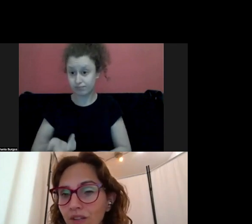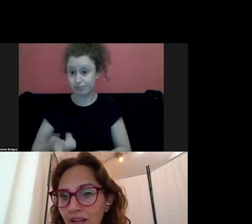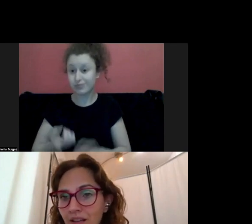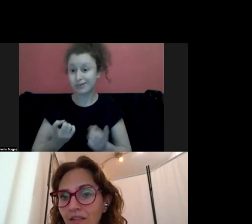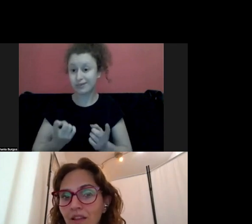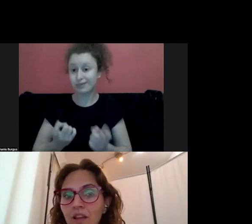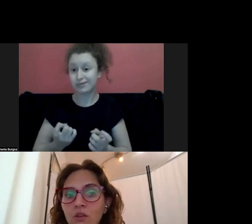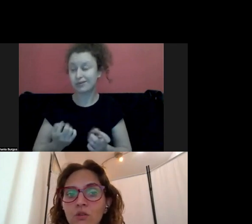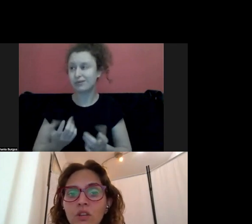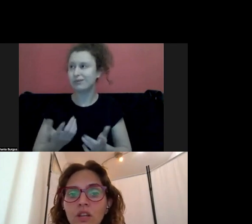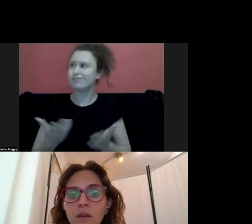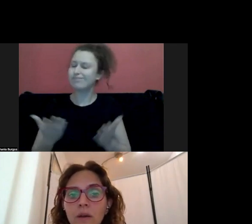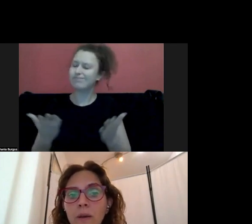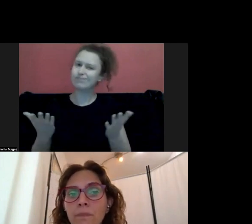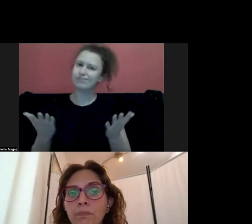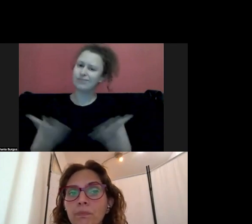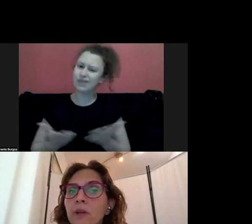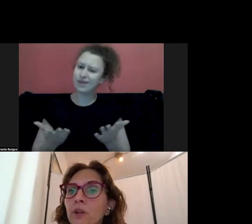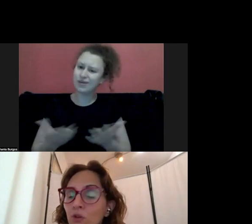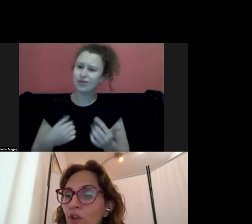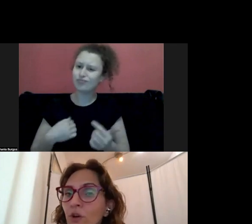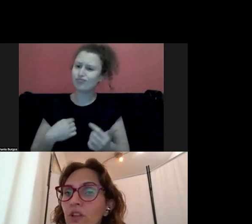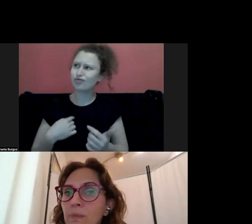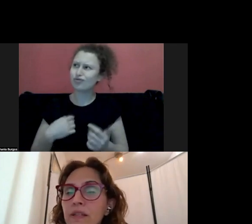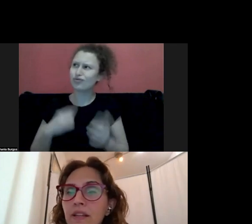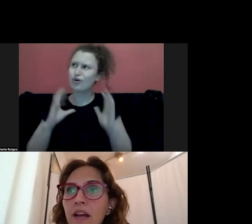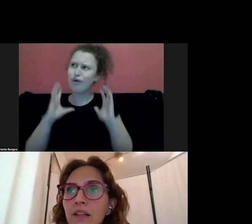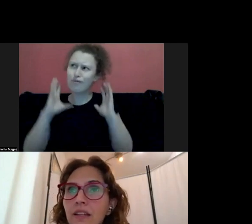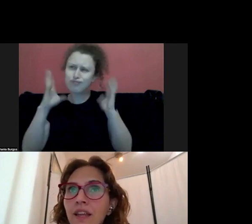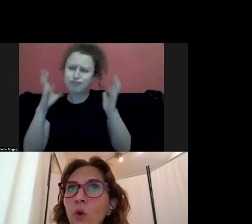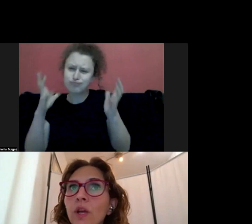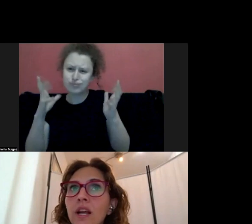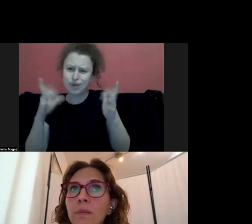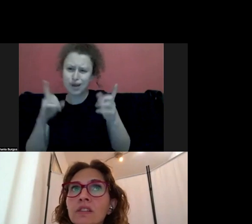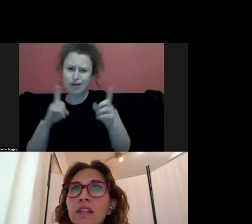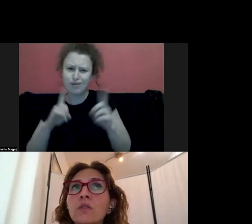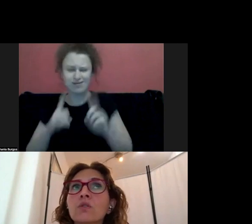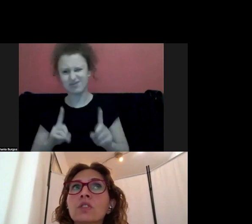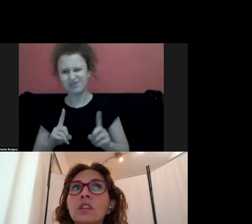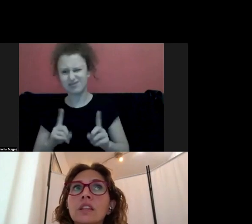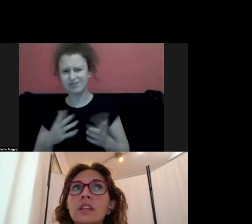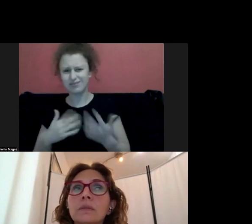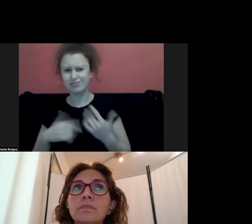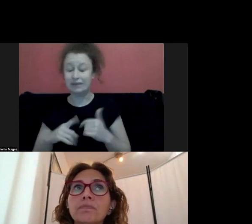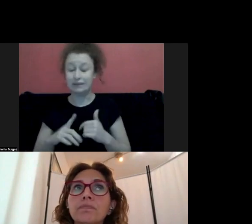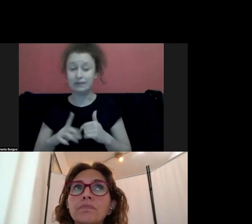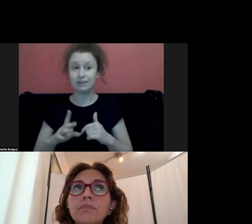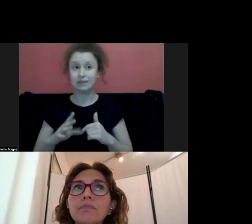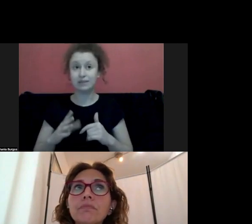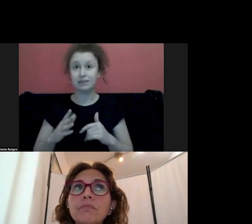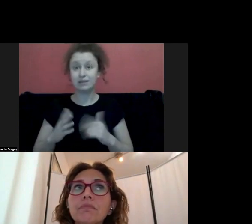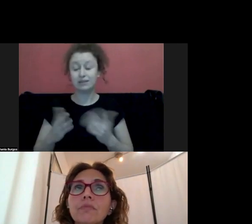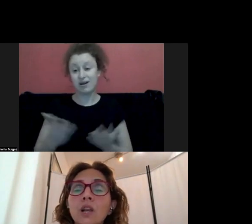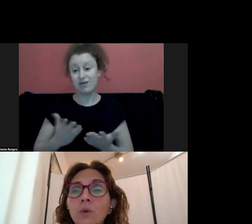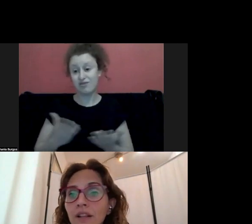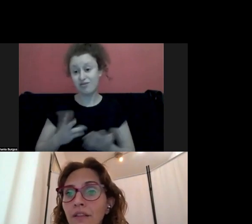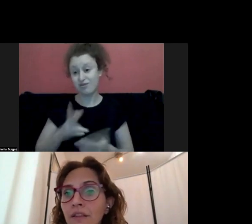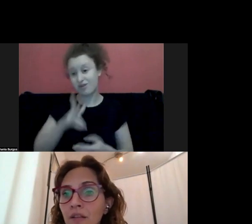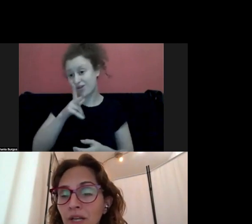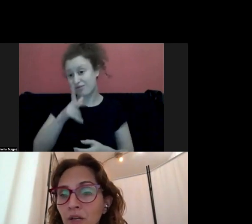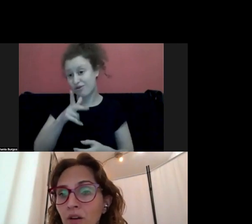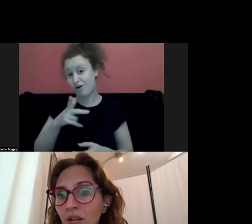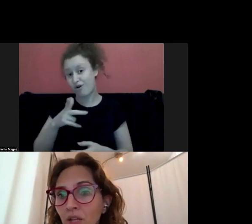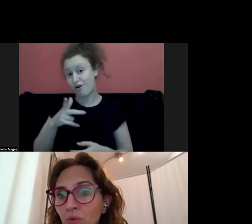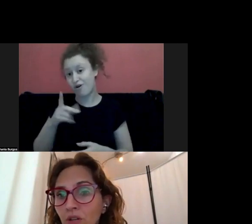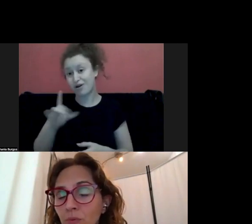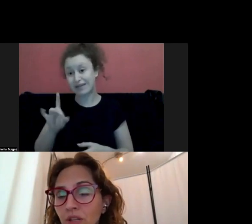mi hijo ahora tiene 15 años, pero no dejo de pensar qué hubiera pasado si en lugar de